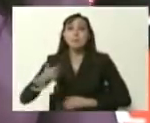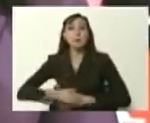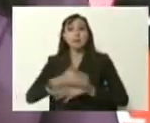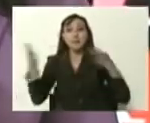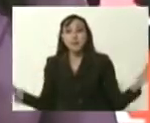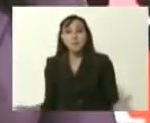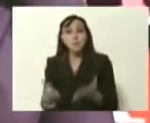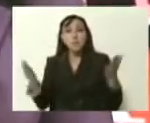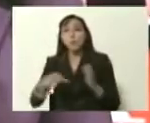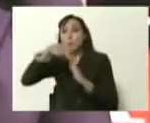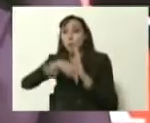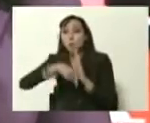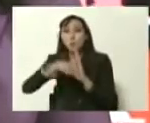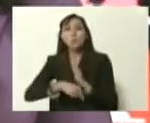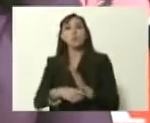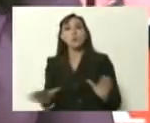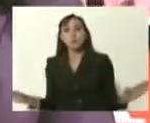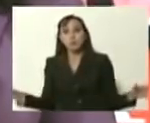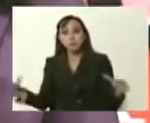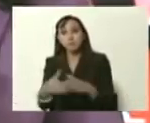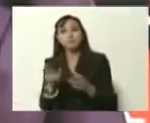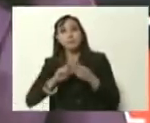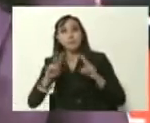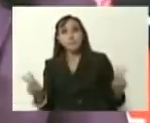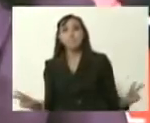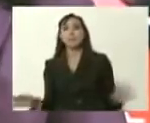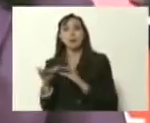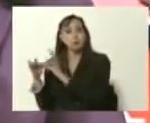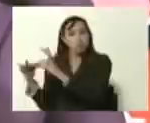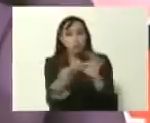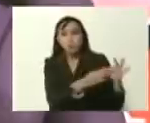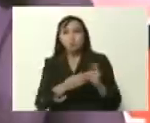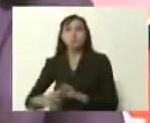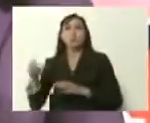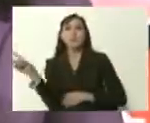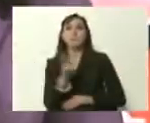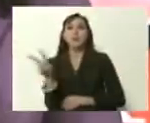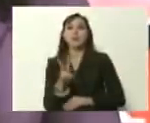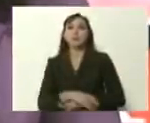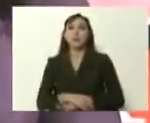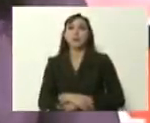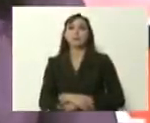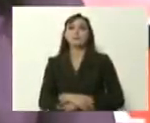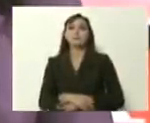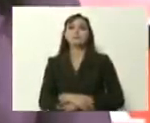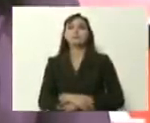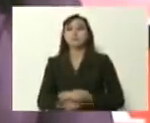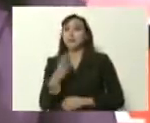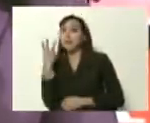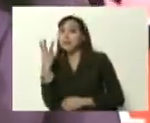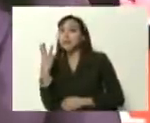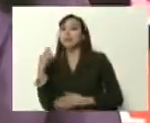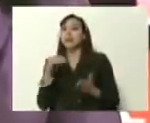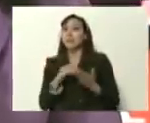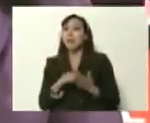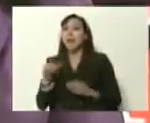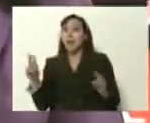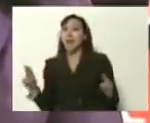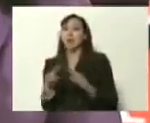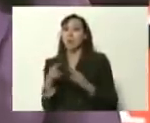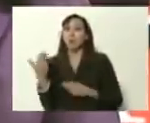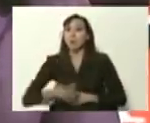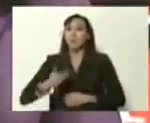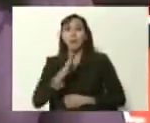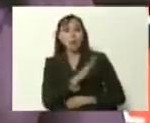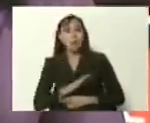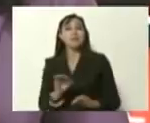promover, profundizar las condiciones de paz y reconciliación en el territorio nacional. Este es el tercer encuentro que sostiene esta